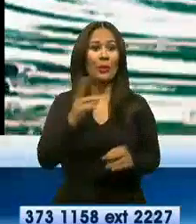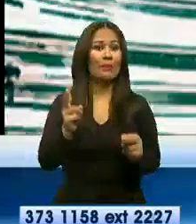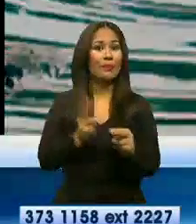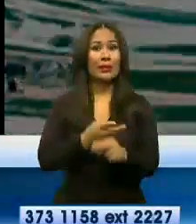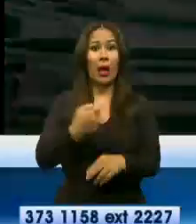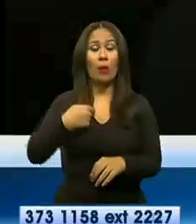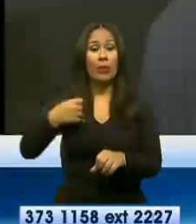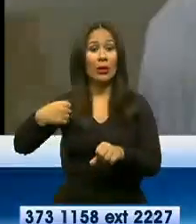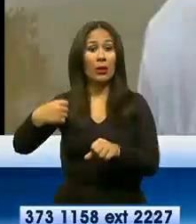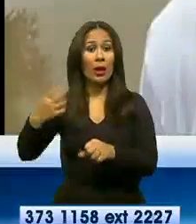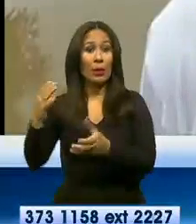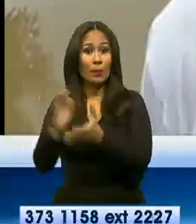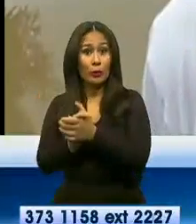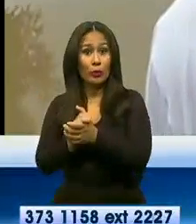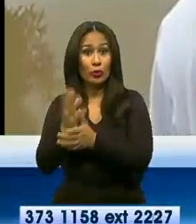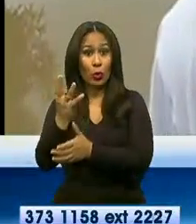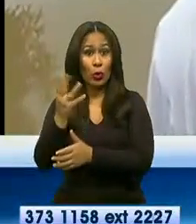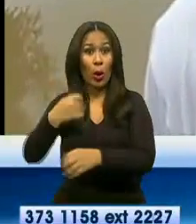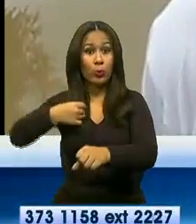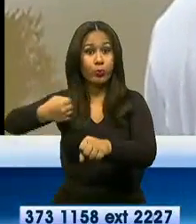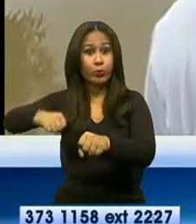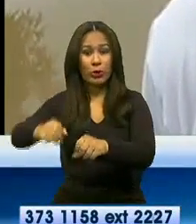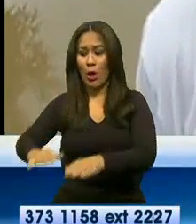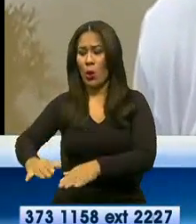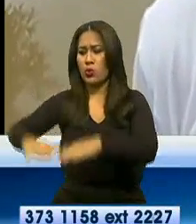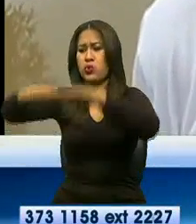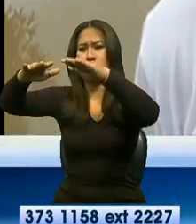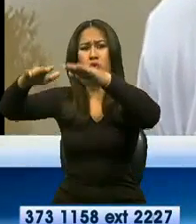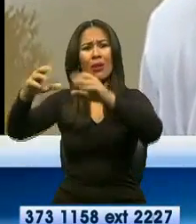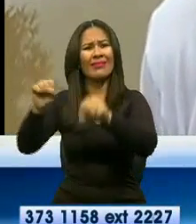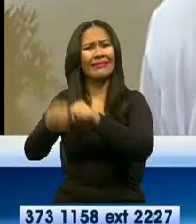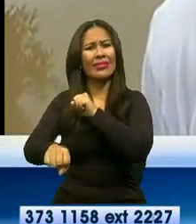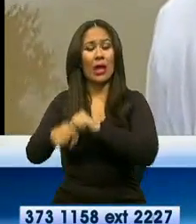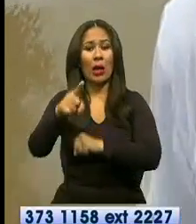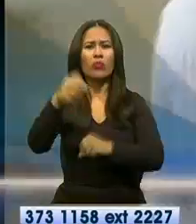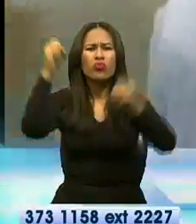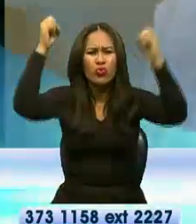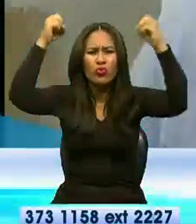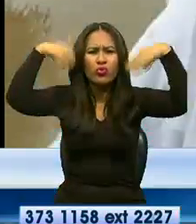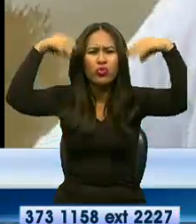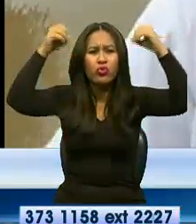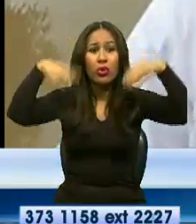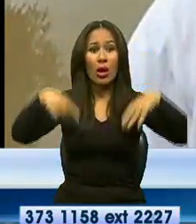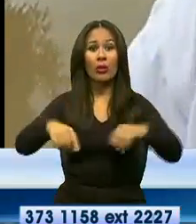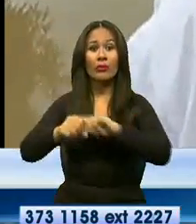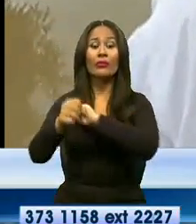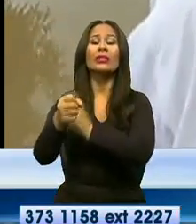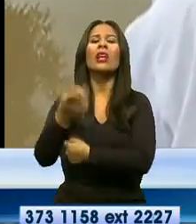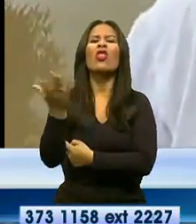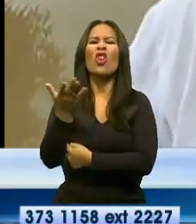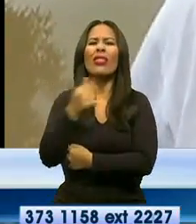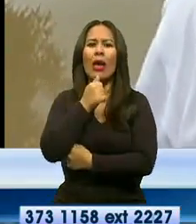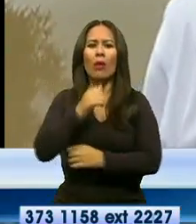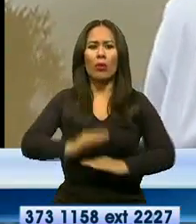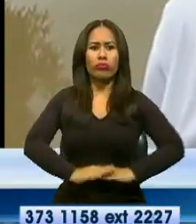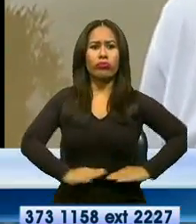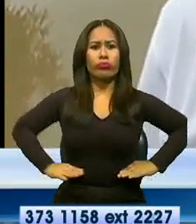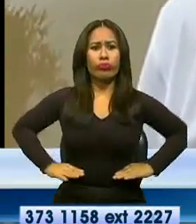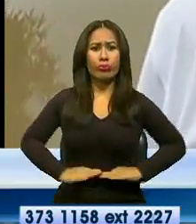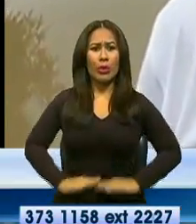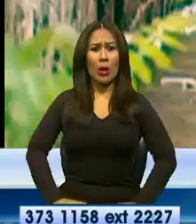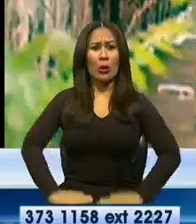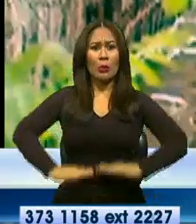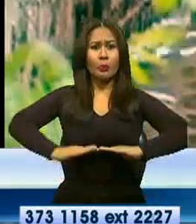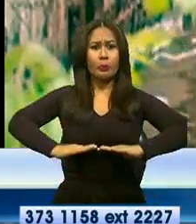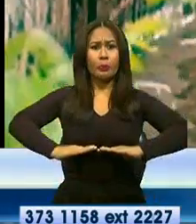marido se ahogó. Cuando llueve fuerte, ¿hasta dónde les llega el agua a usted? Hasta, se me da como abajo, más arriba de la